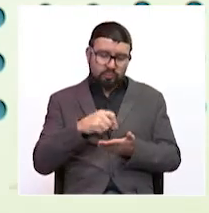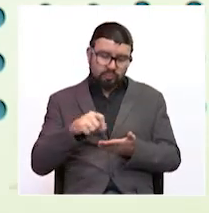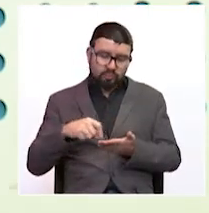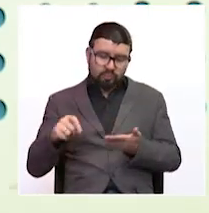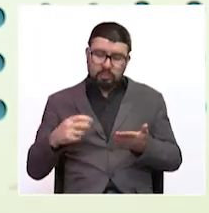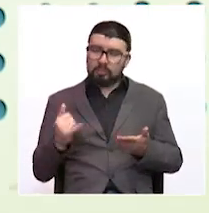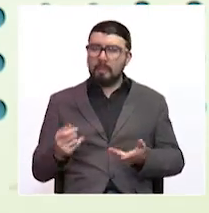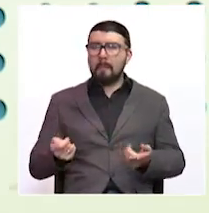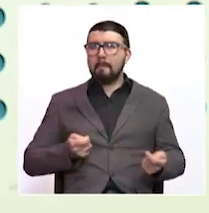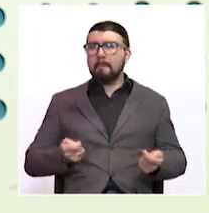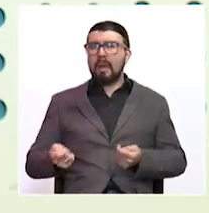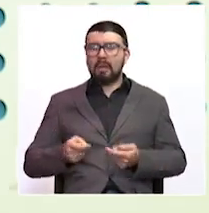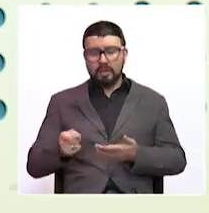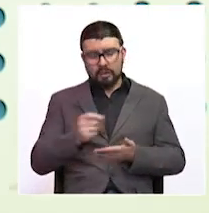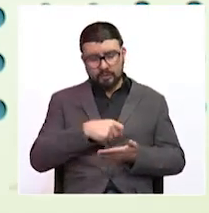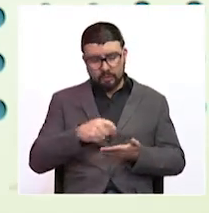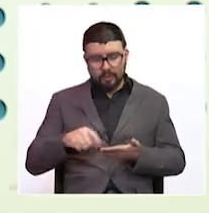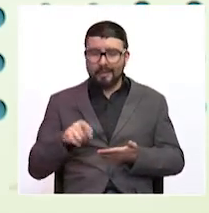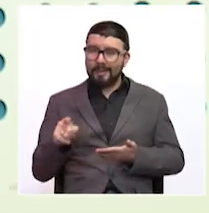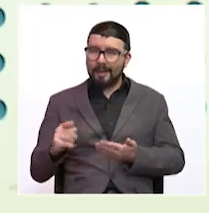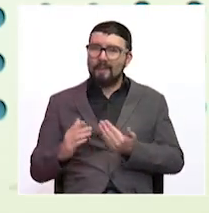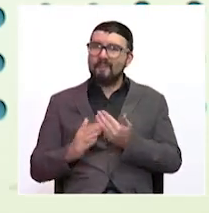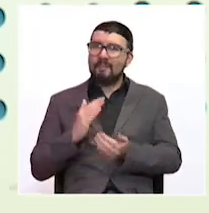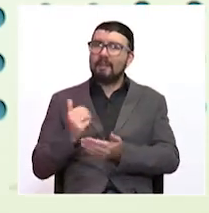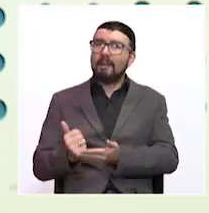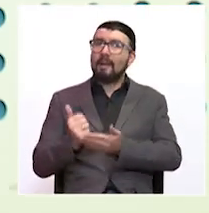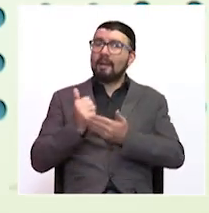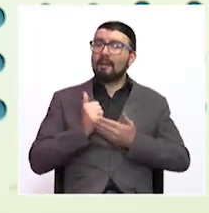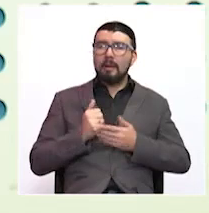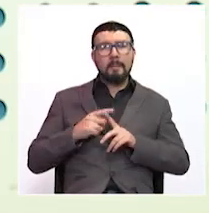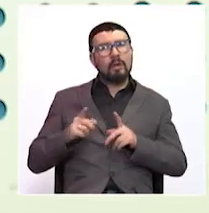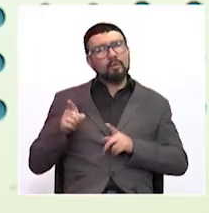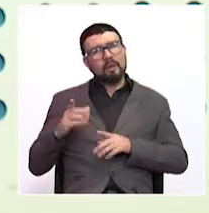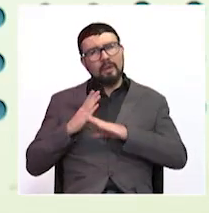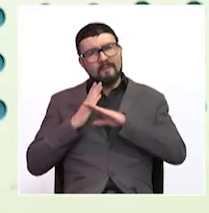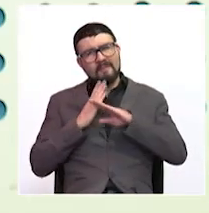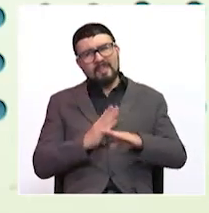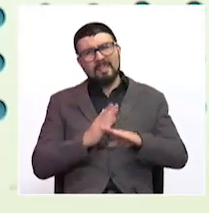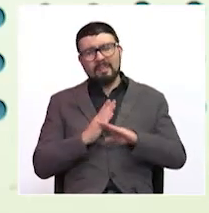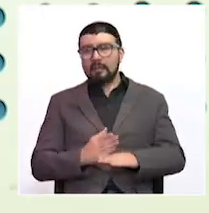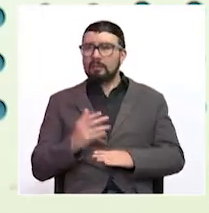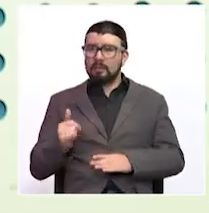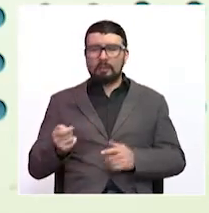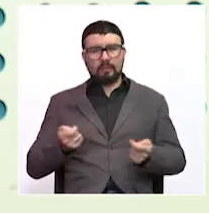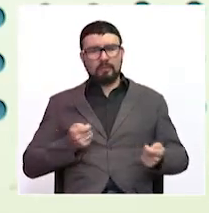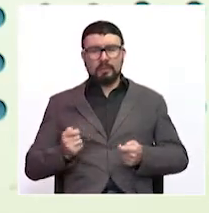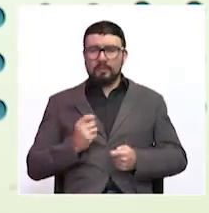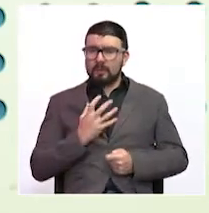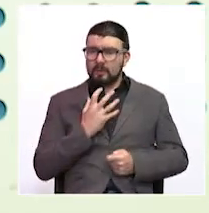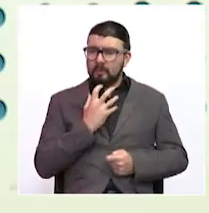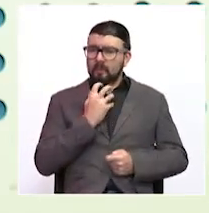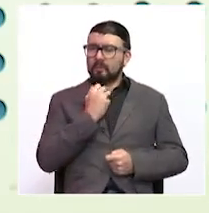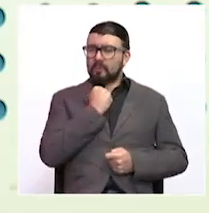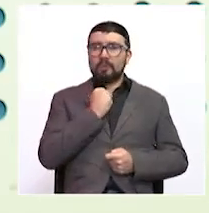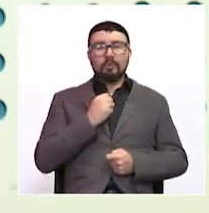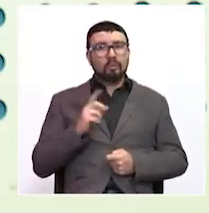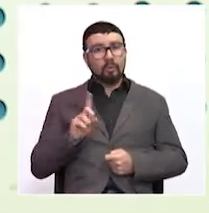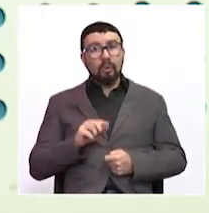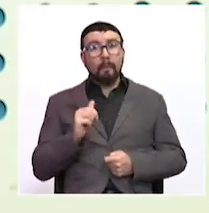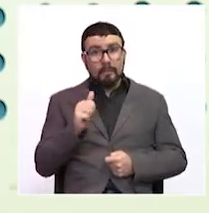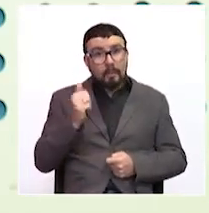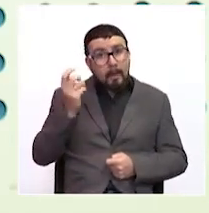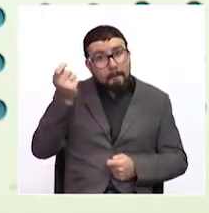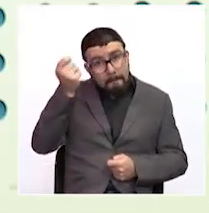manejando la palabra y eso le facilita pero evite reprimir dese cuenta de que si usted comunica